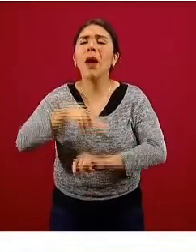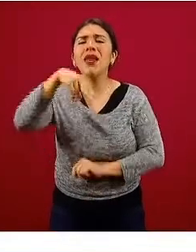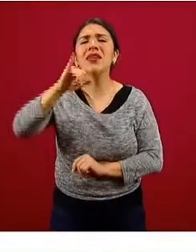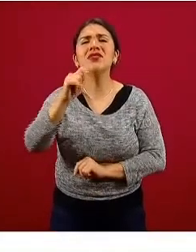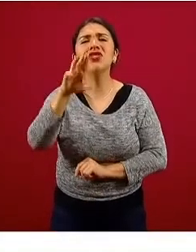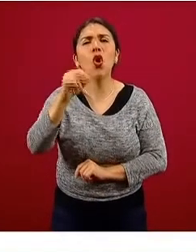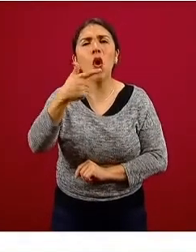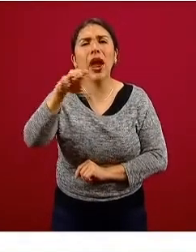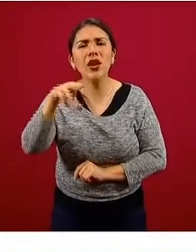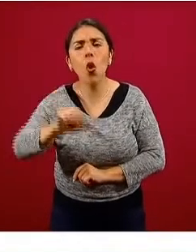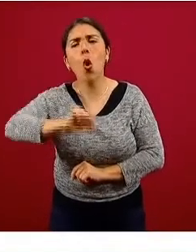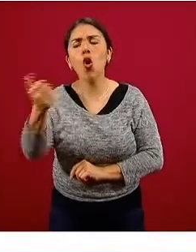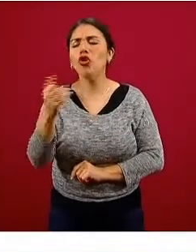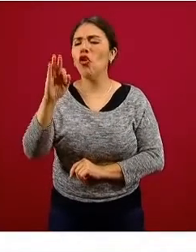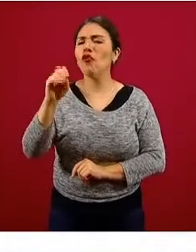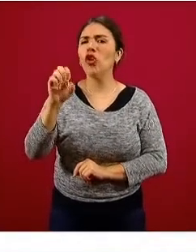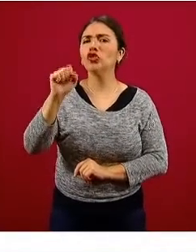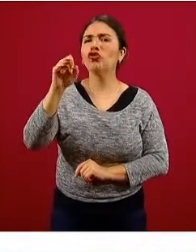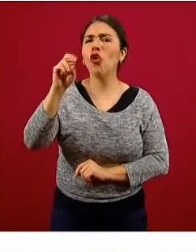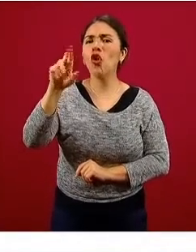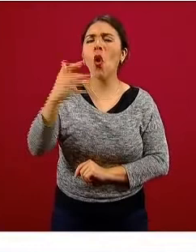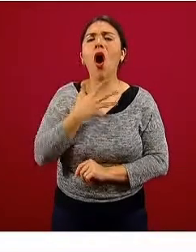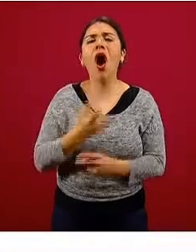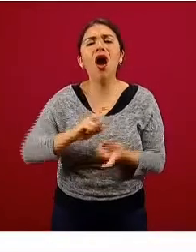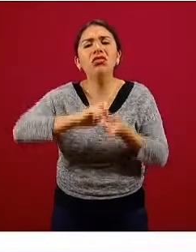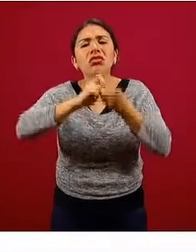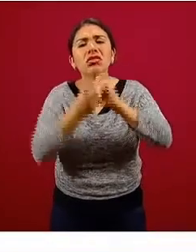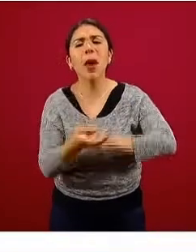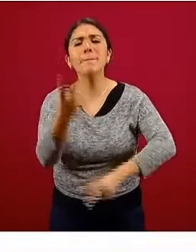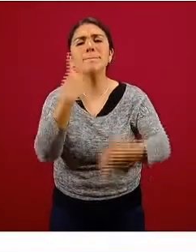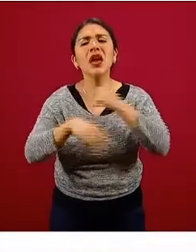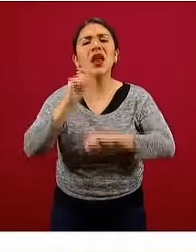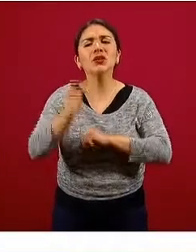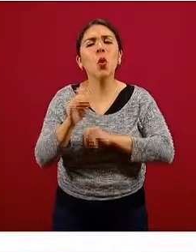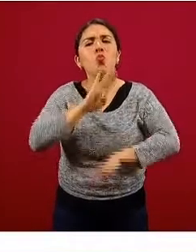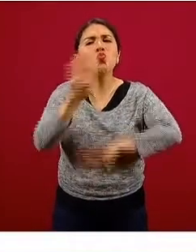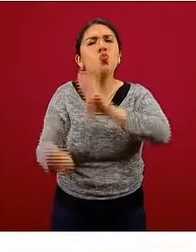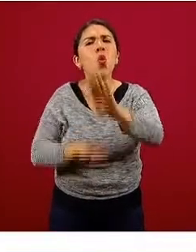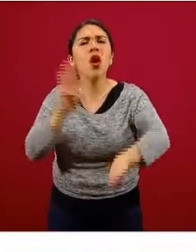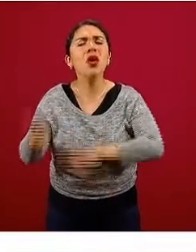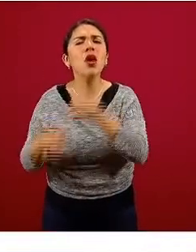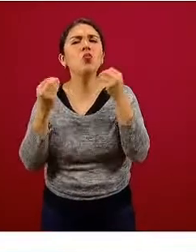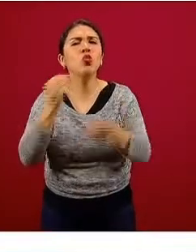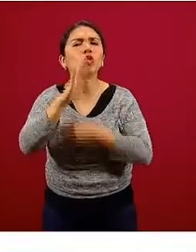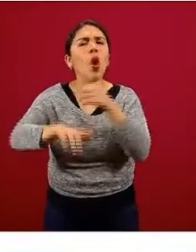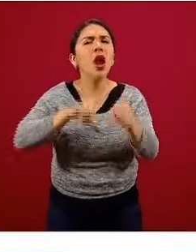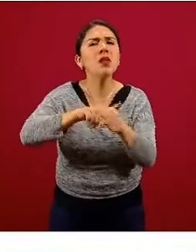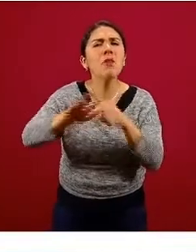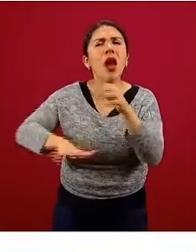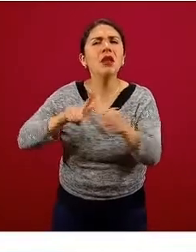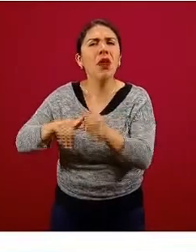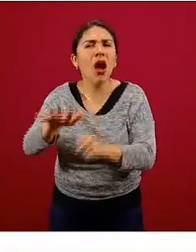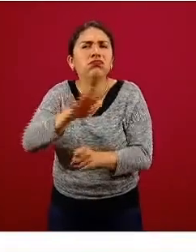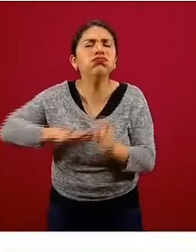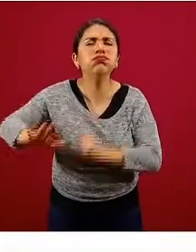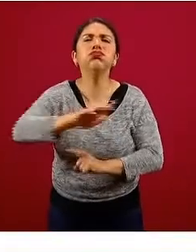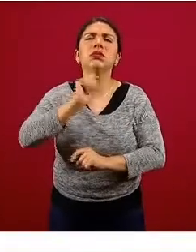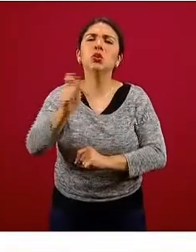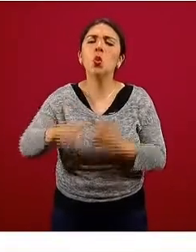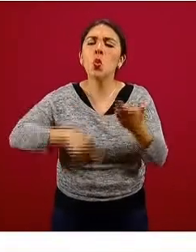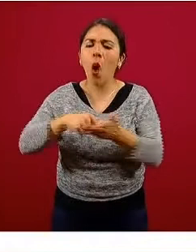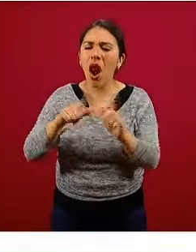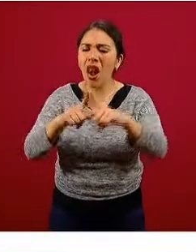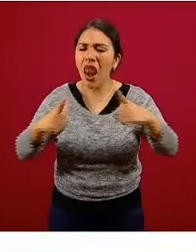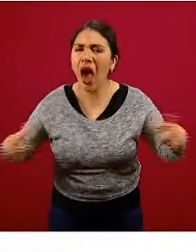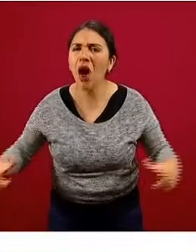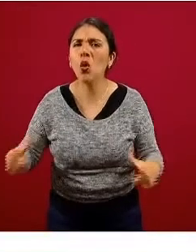fósforo causa eutrofización, que es la muerte de especies en lagos, en